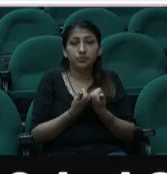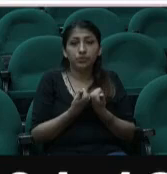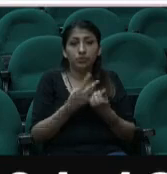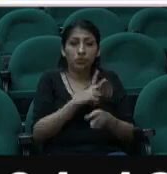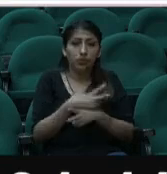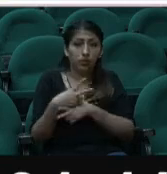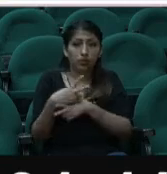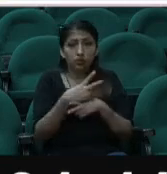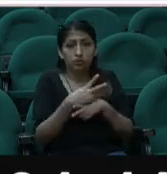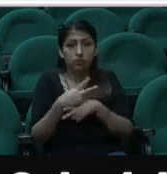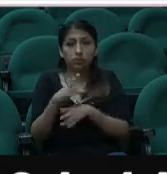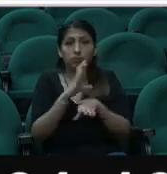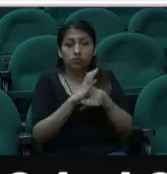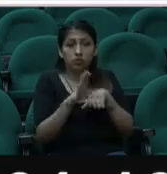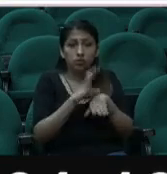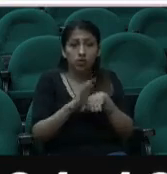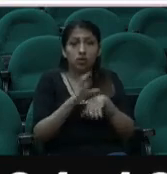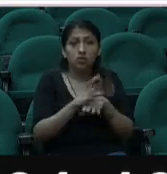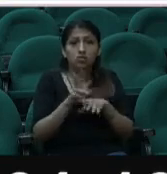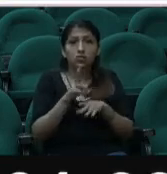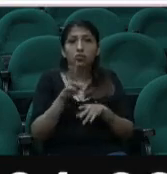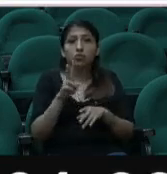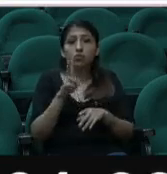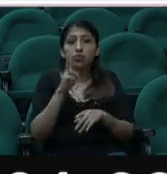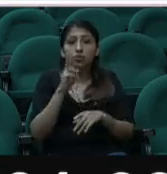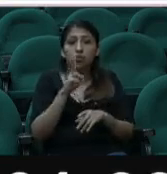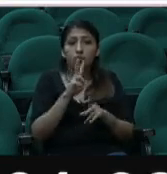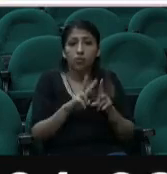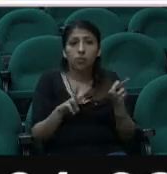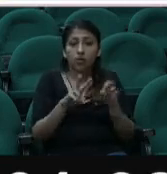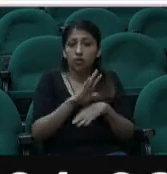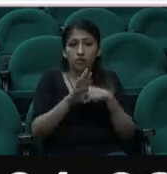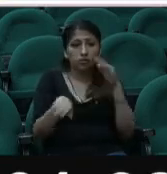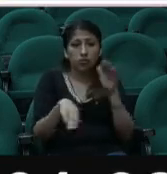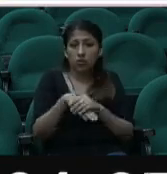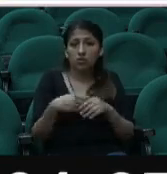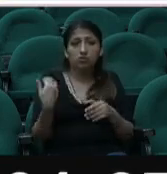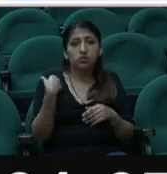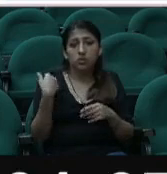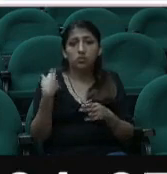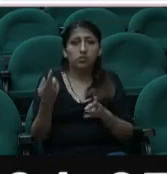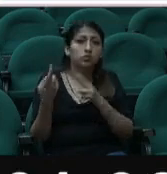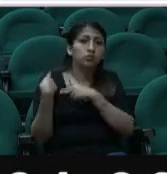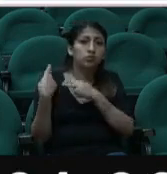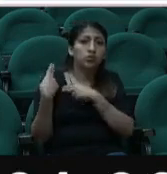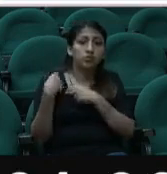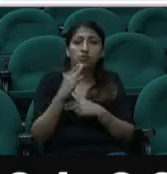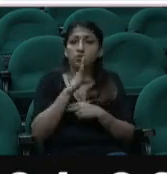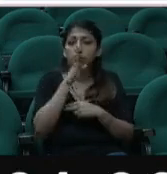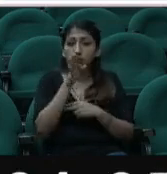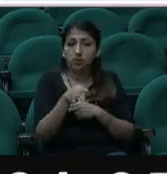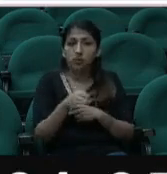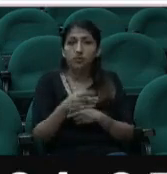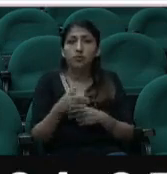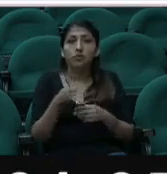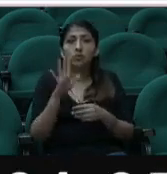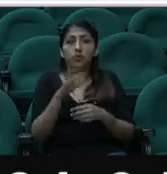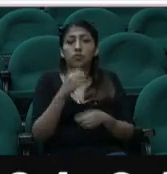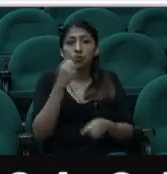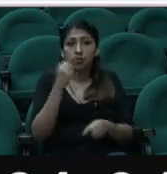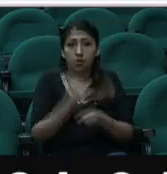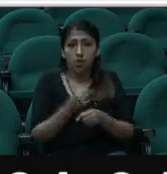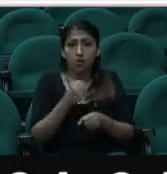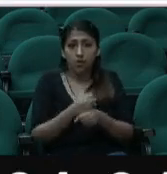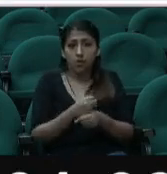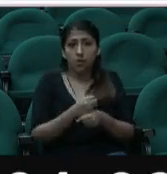concejales consejeros vocales de juntas todos todos los ciudadanos tenemos esa responsabilidad siempre lo he manifestado en mi accionar